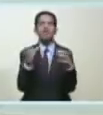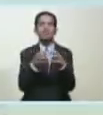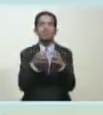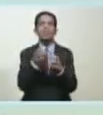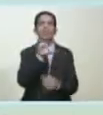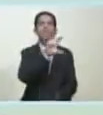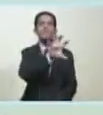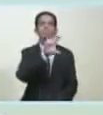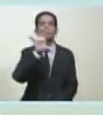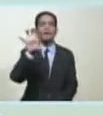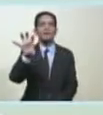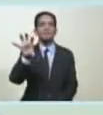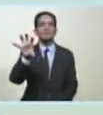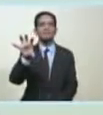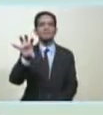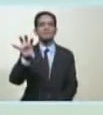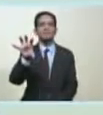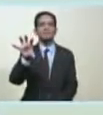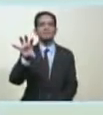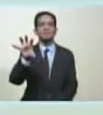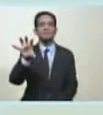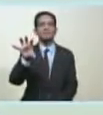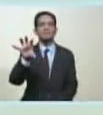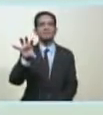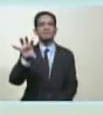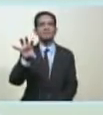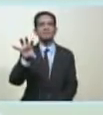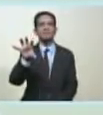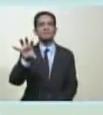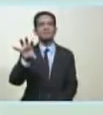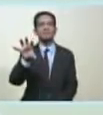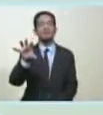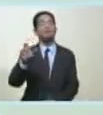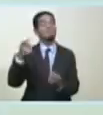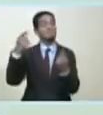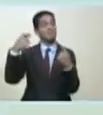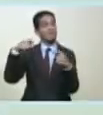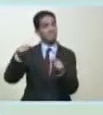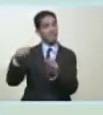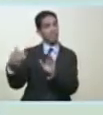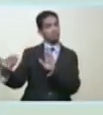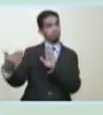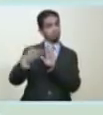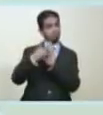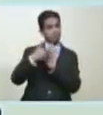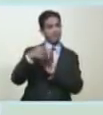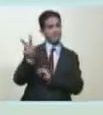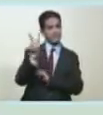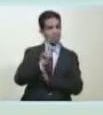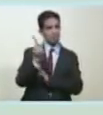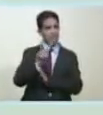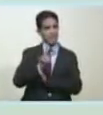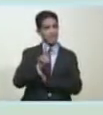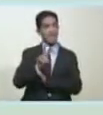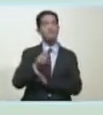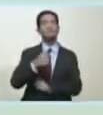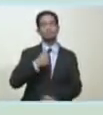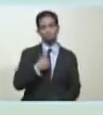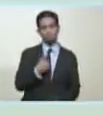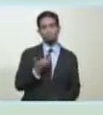países perturbados que pretendieron presionar a Venezuela, les tiendo mi